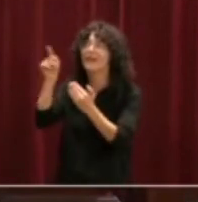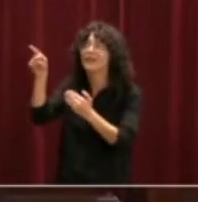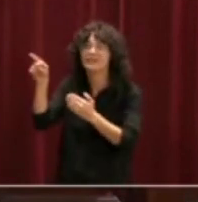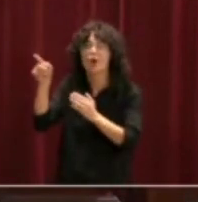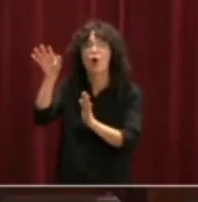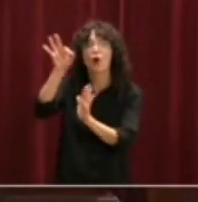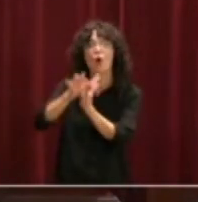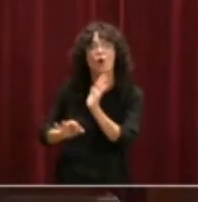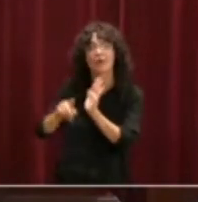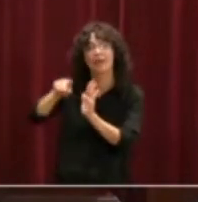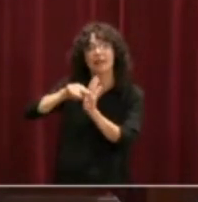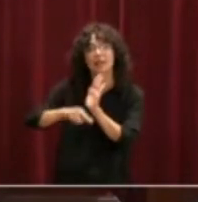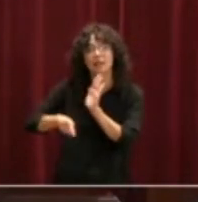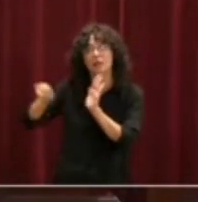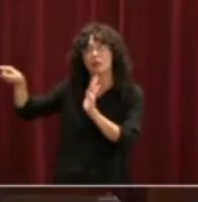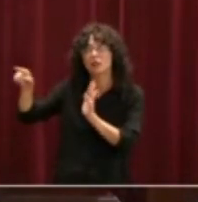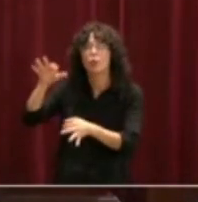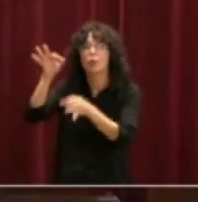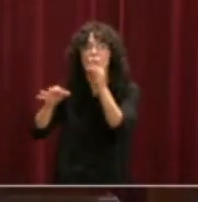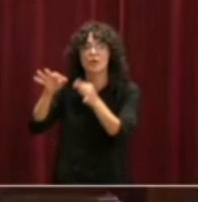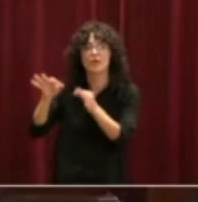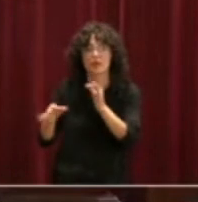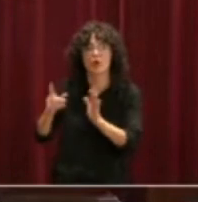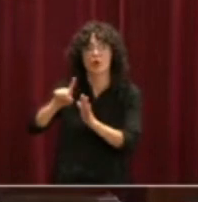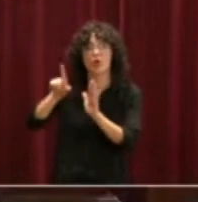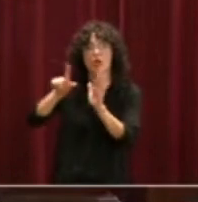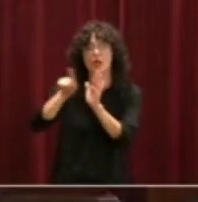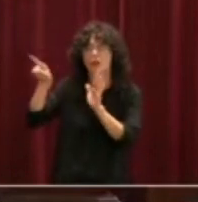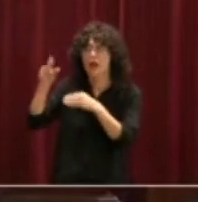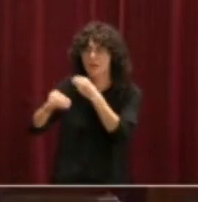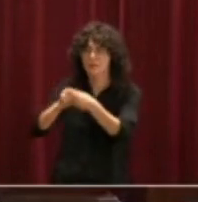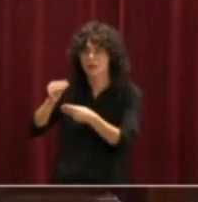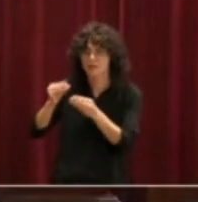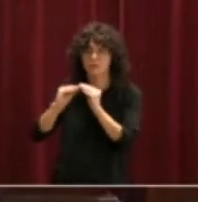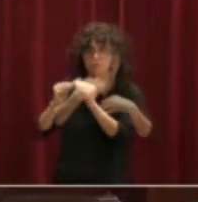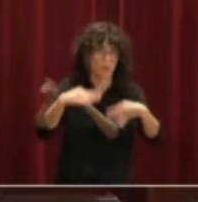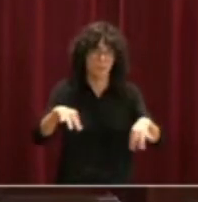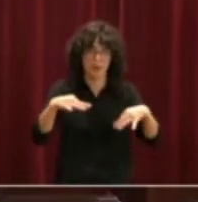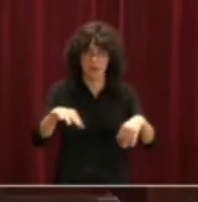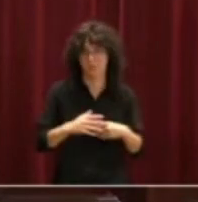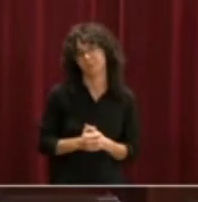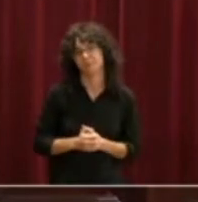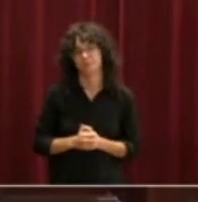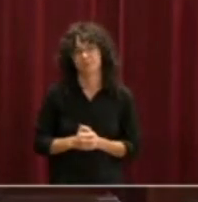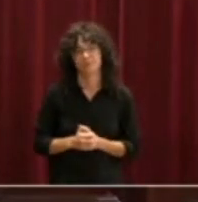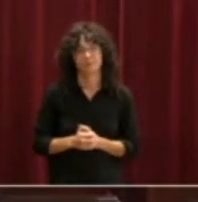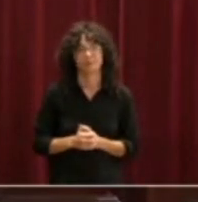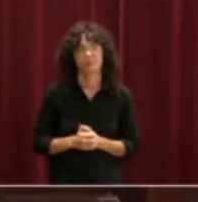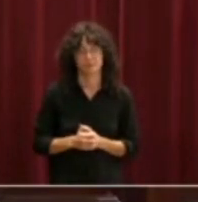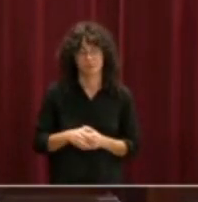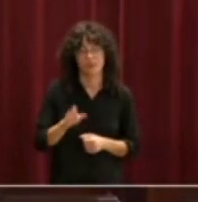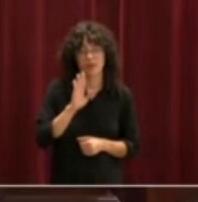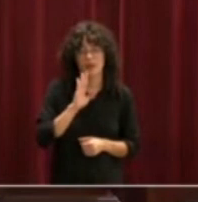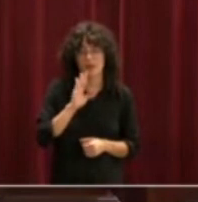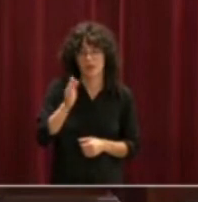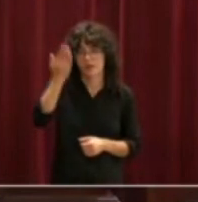jurídico si no tenemos un marco que regule nuestra actuación Entonces qué va a ser de nosotros dijo ya en su